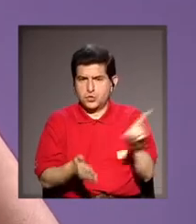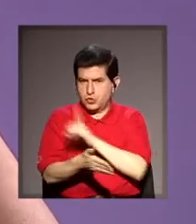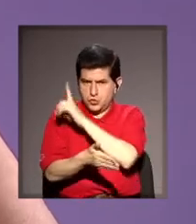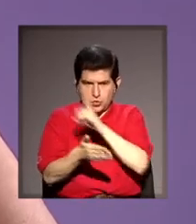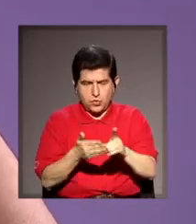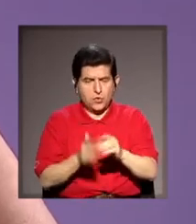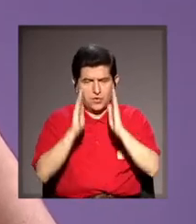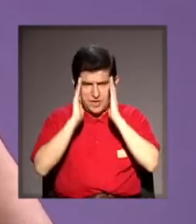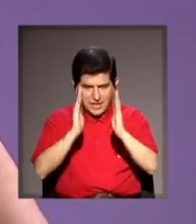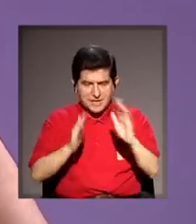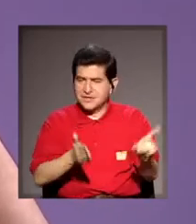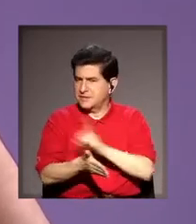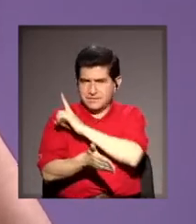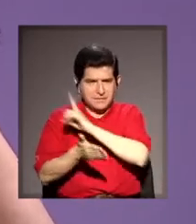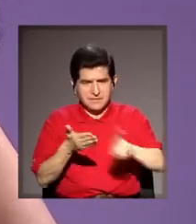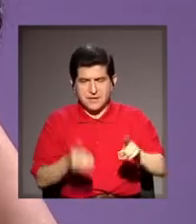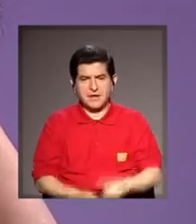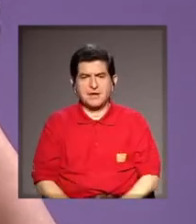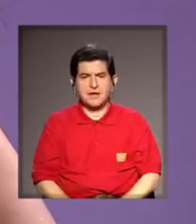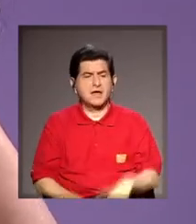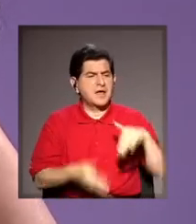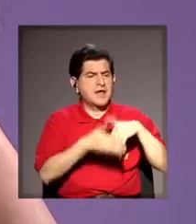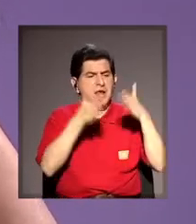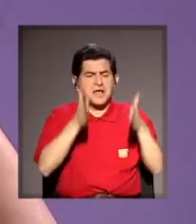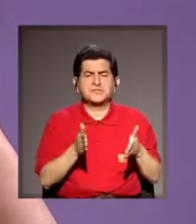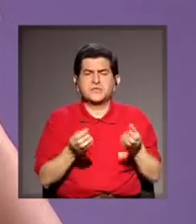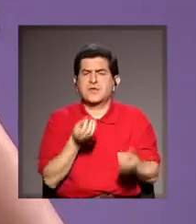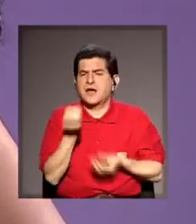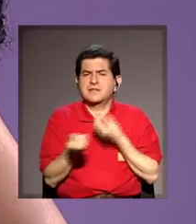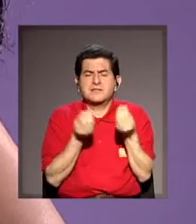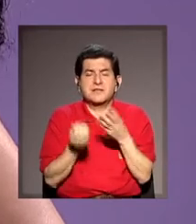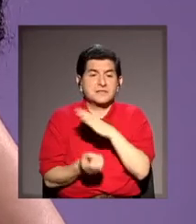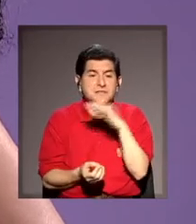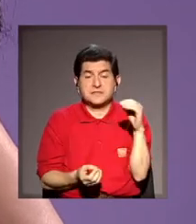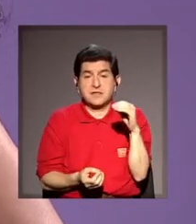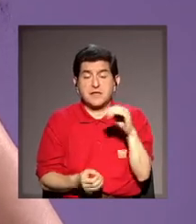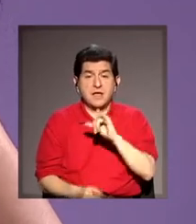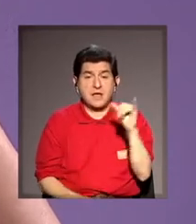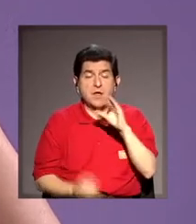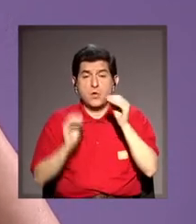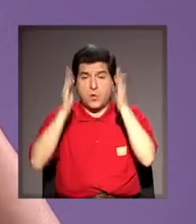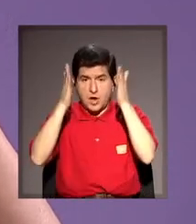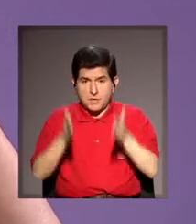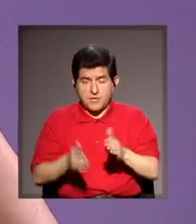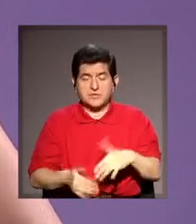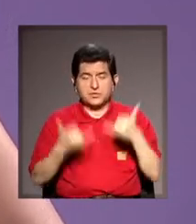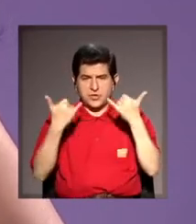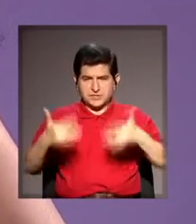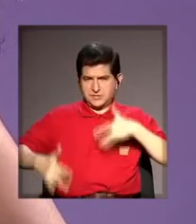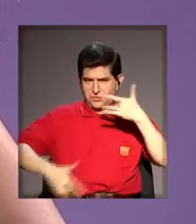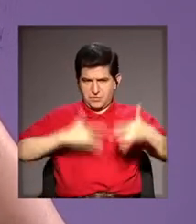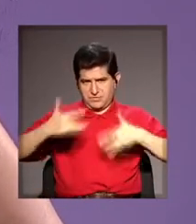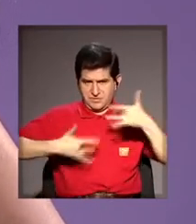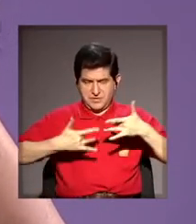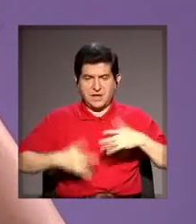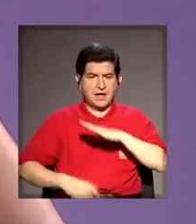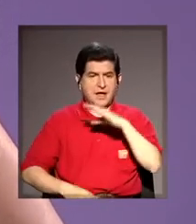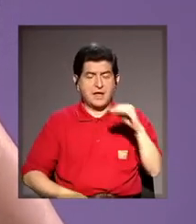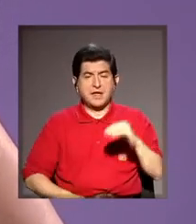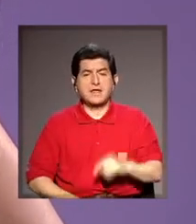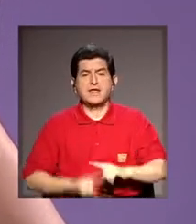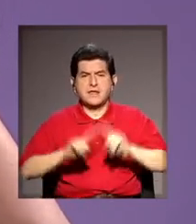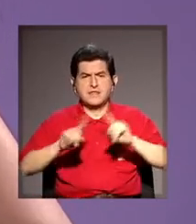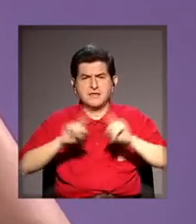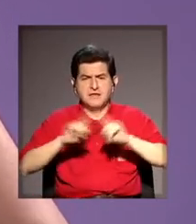de la no discriminación una vez de que pueden hacer los estudiantes y que pueden hacerlos los docentes sensibilizados y además ha llevado una